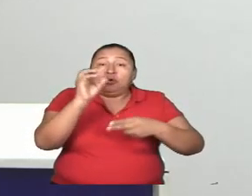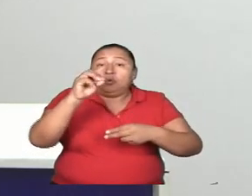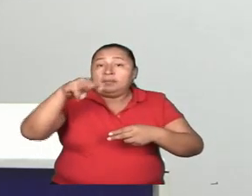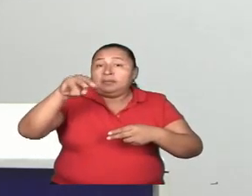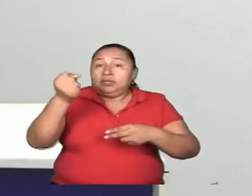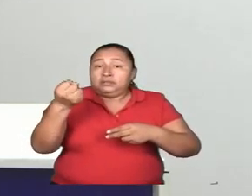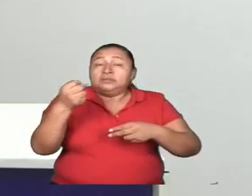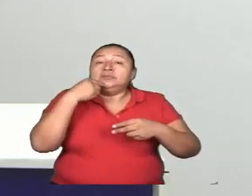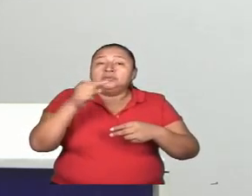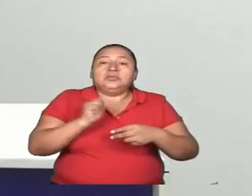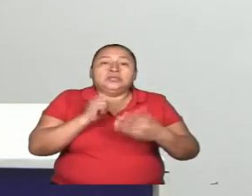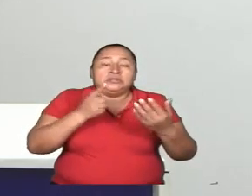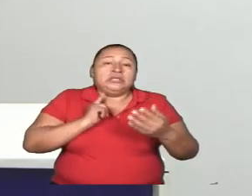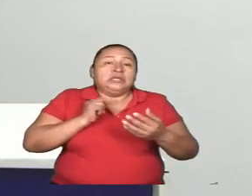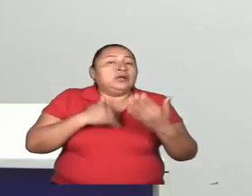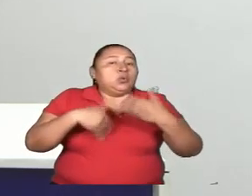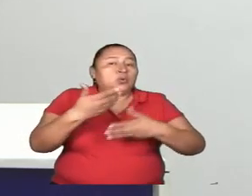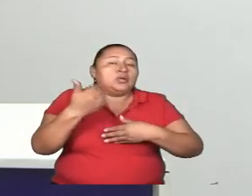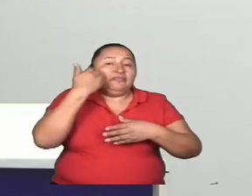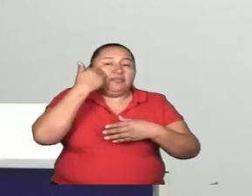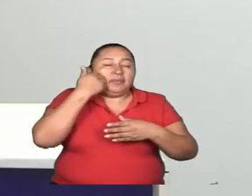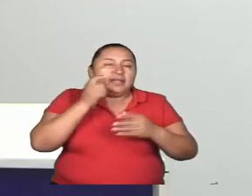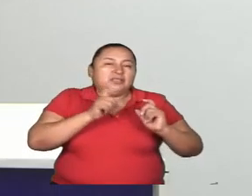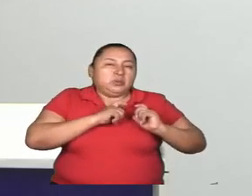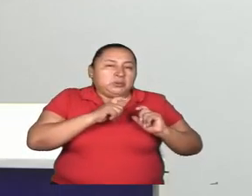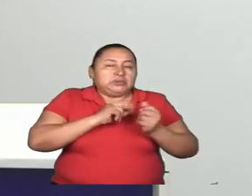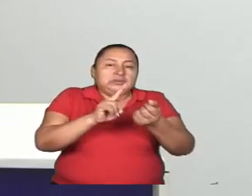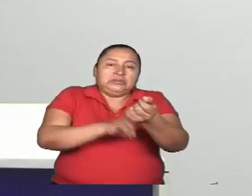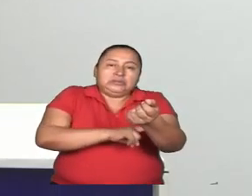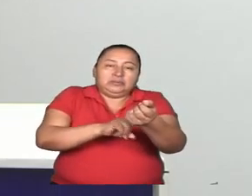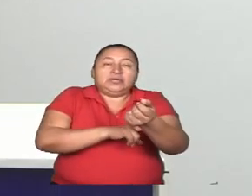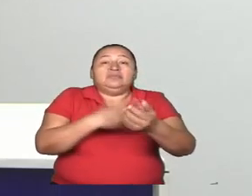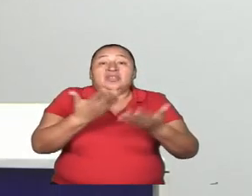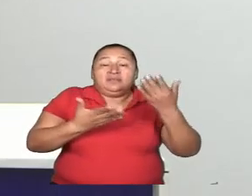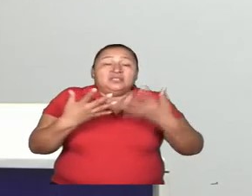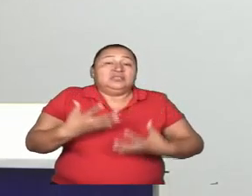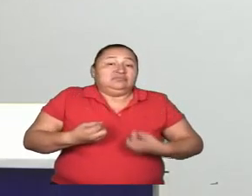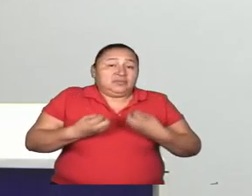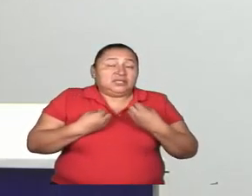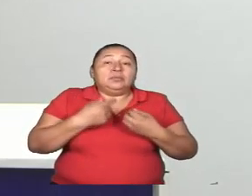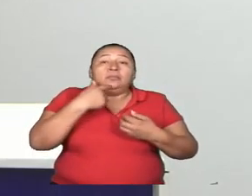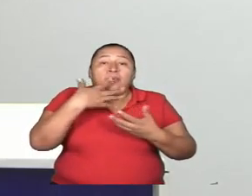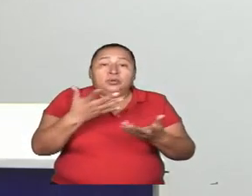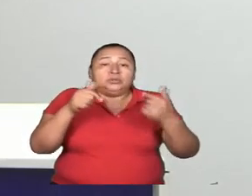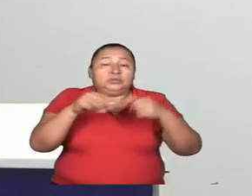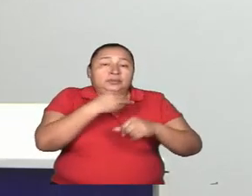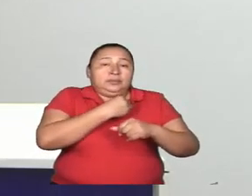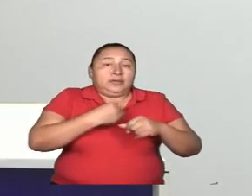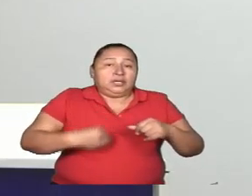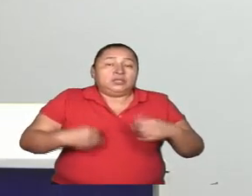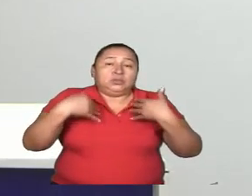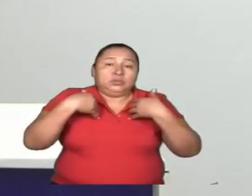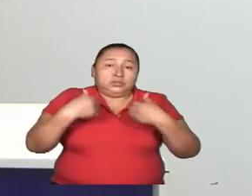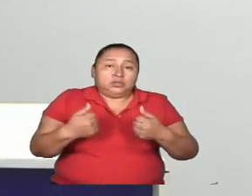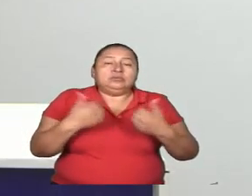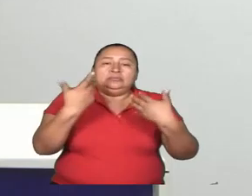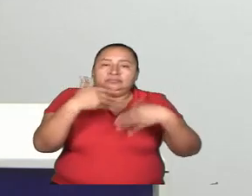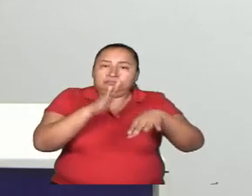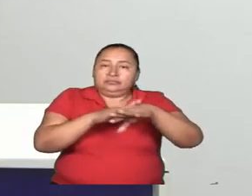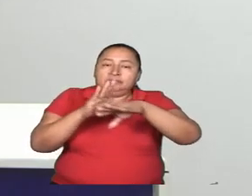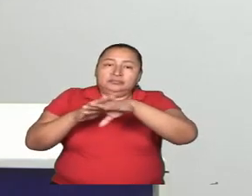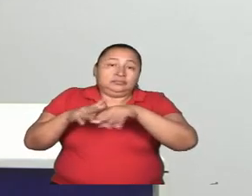que conlleva el padecimiento de enfermedades cardiovasculares, diabetes y hasta cáncer. Es por eso que el ministro de Salud llama a